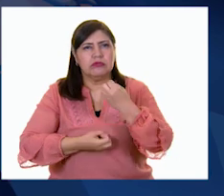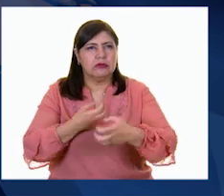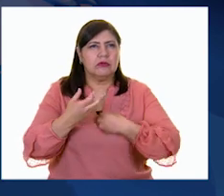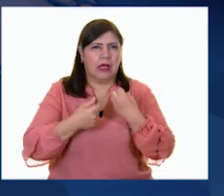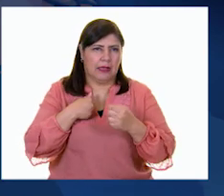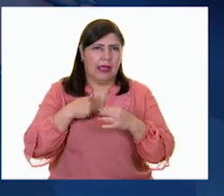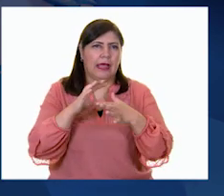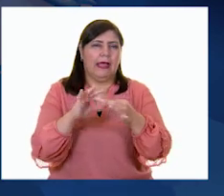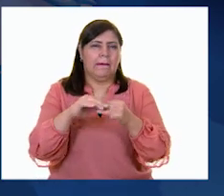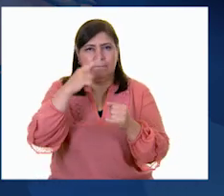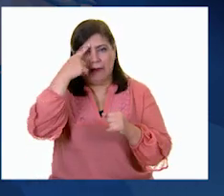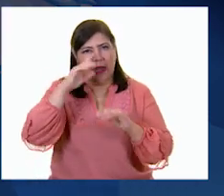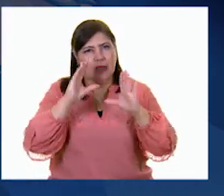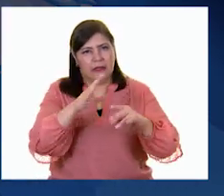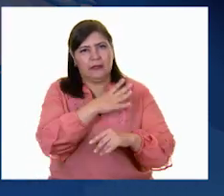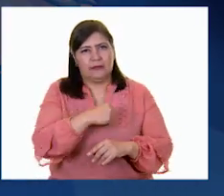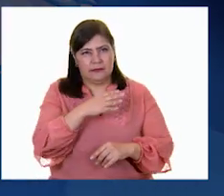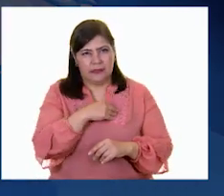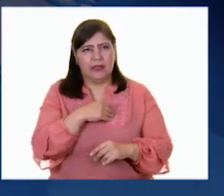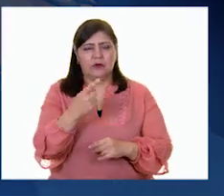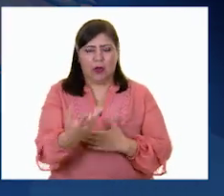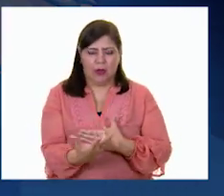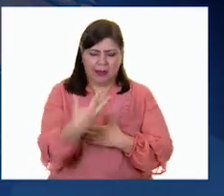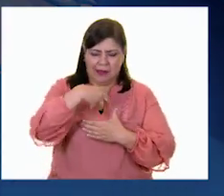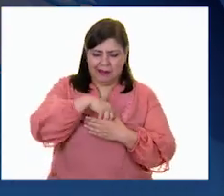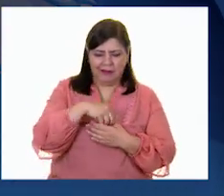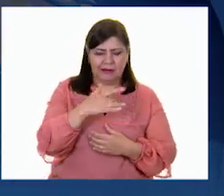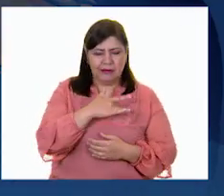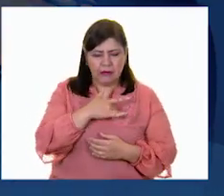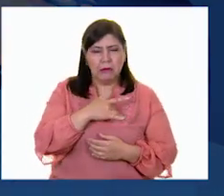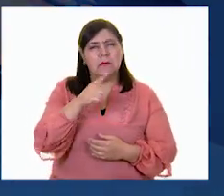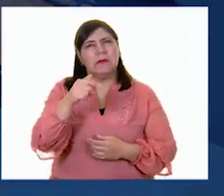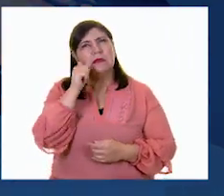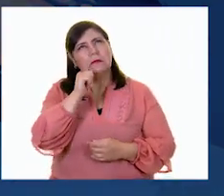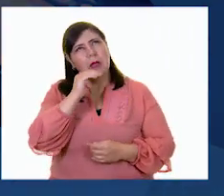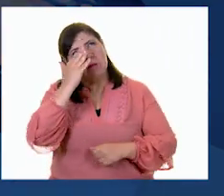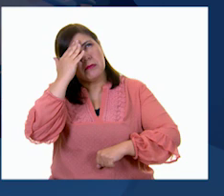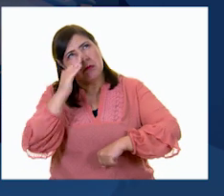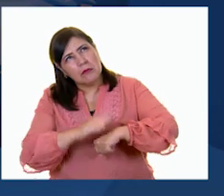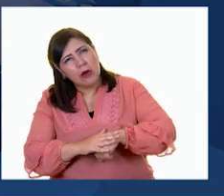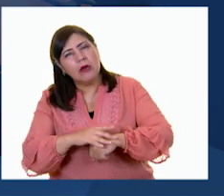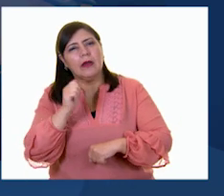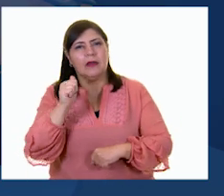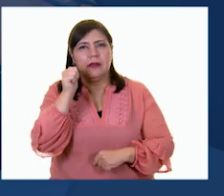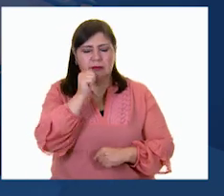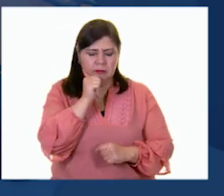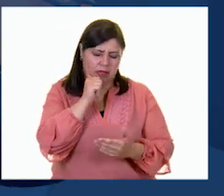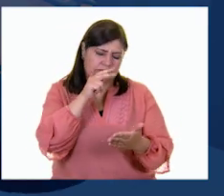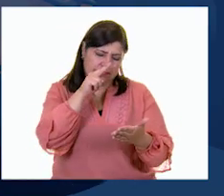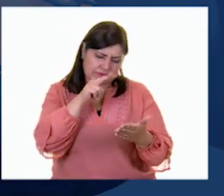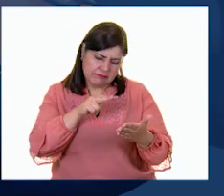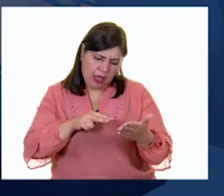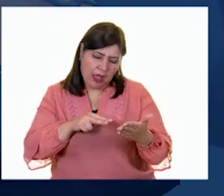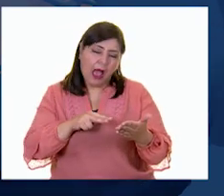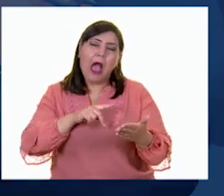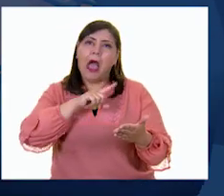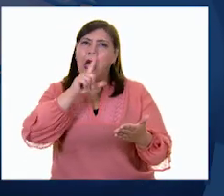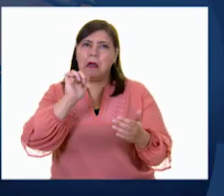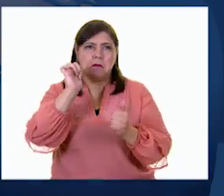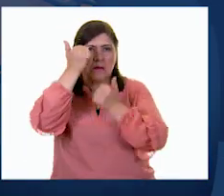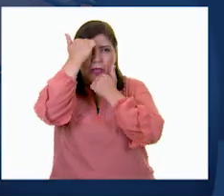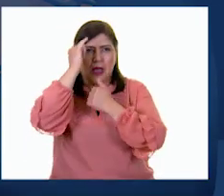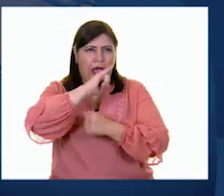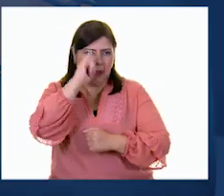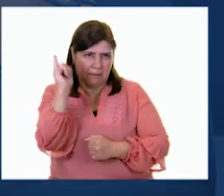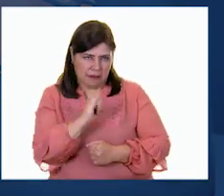vida? Hazles lugar en tu corazón y procura traerlas a la memoria con frecuencia. Obsérvalas, que jamás te arrepentirás de su